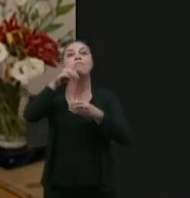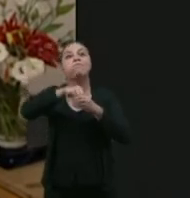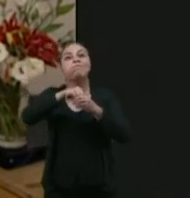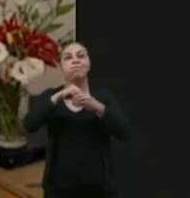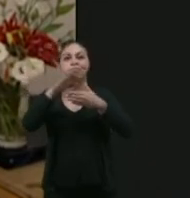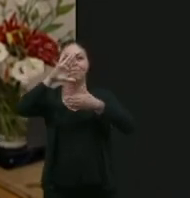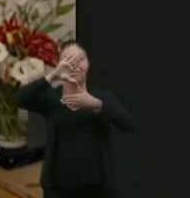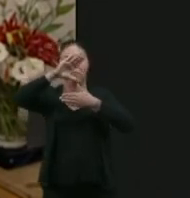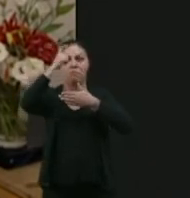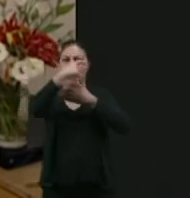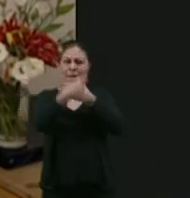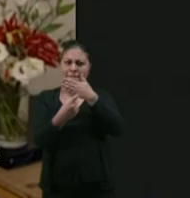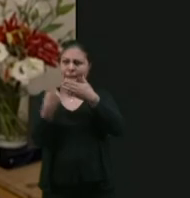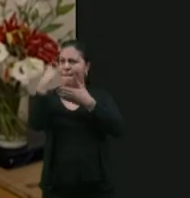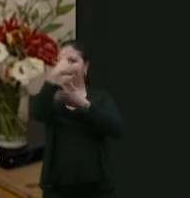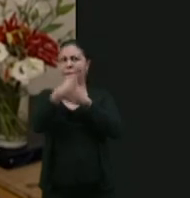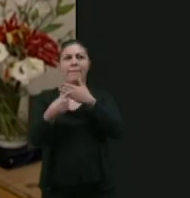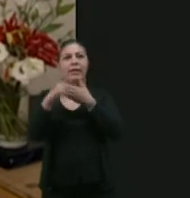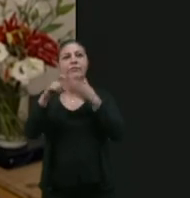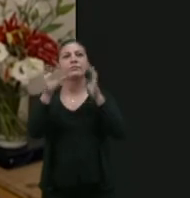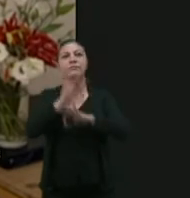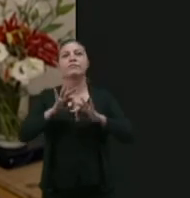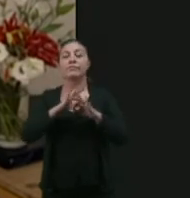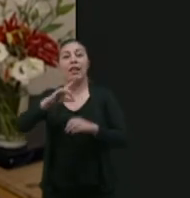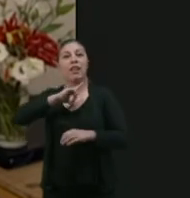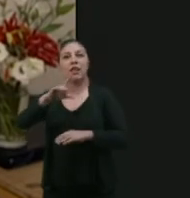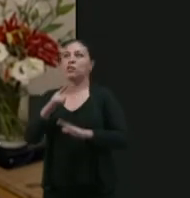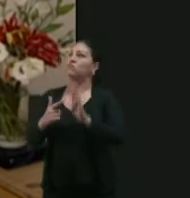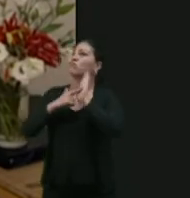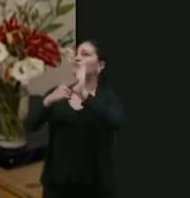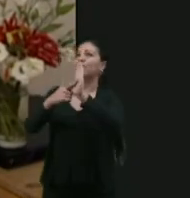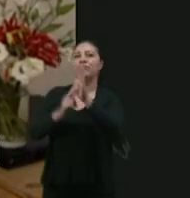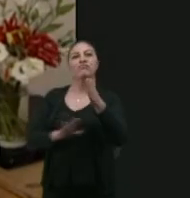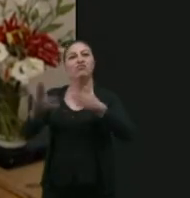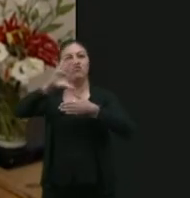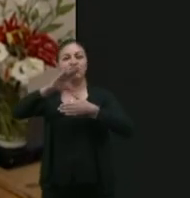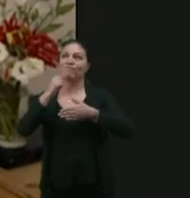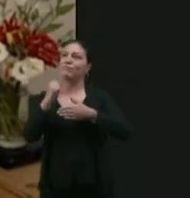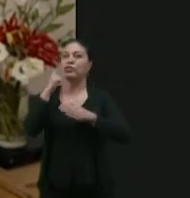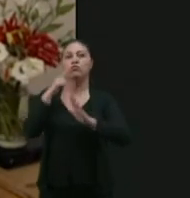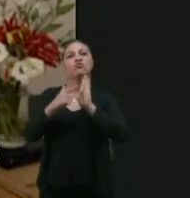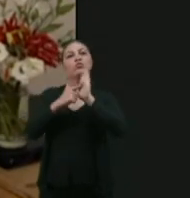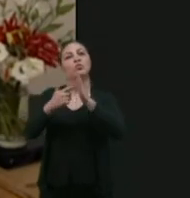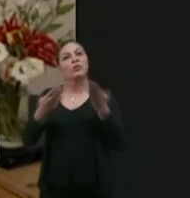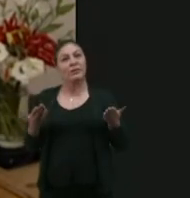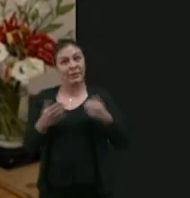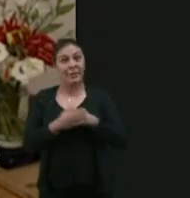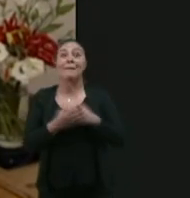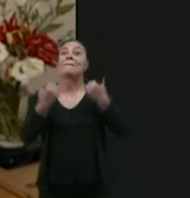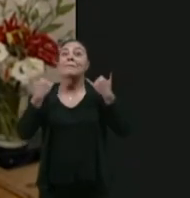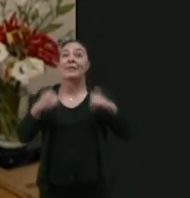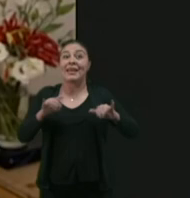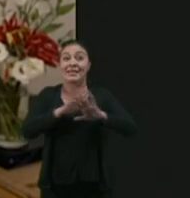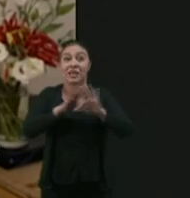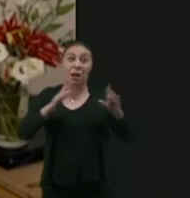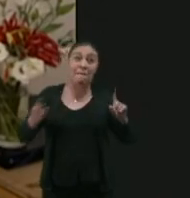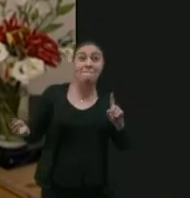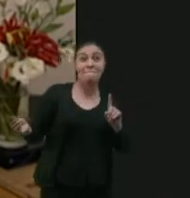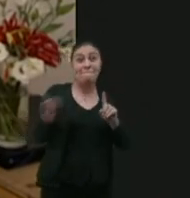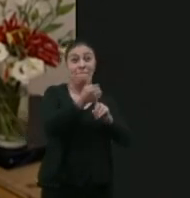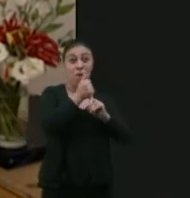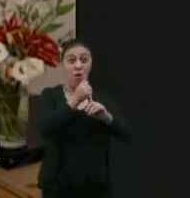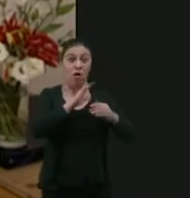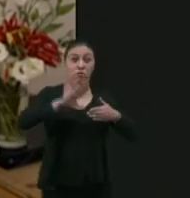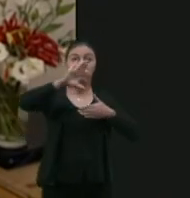como líderes, como líder regional, si tienen éxito en América Latina. De esta fase a continuar haciendo una